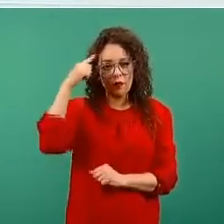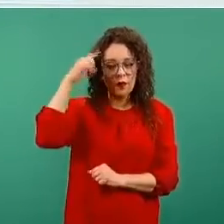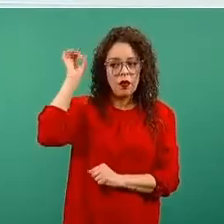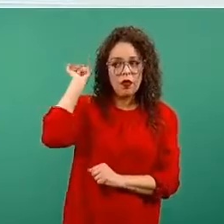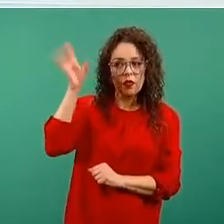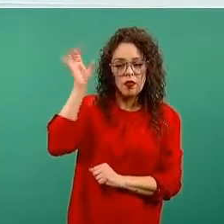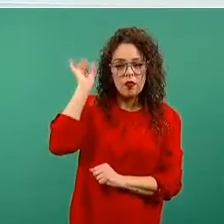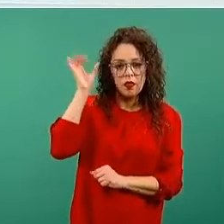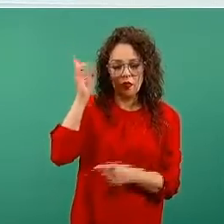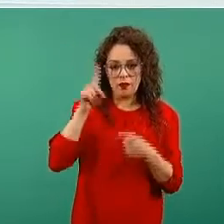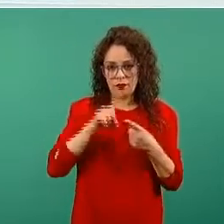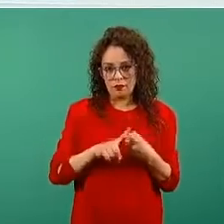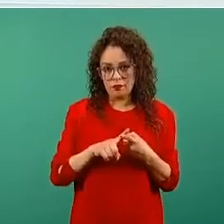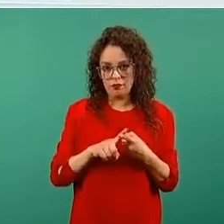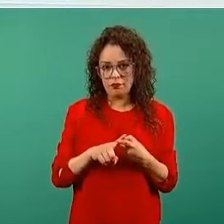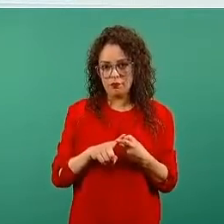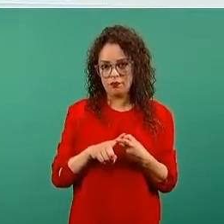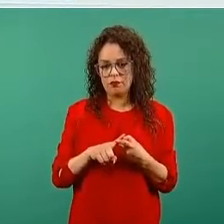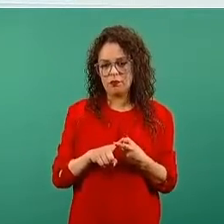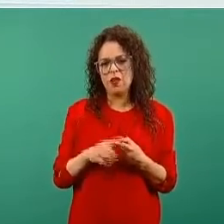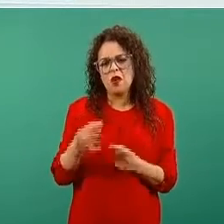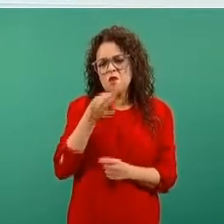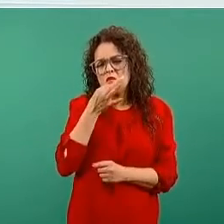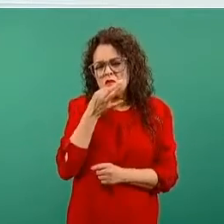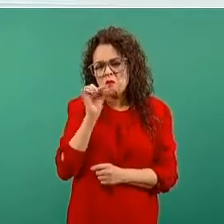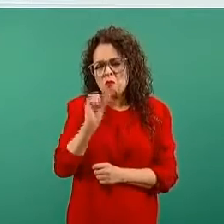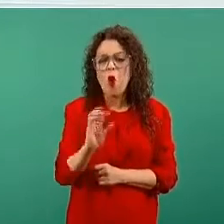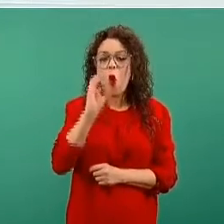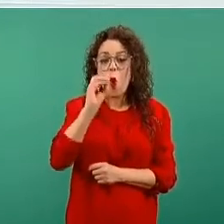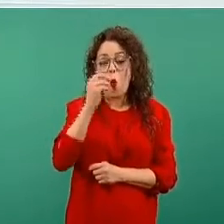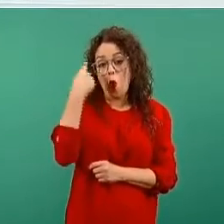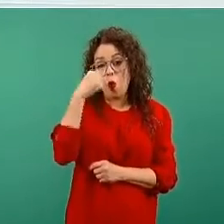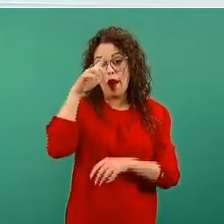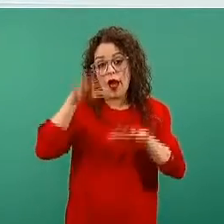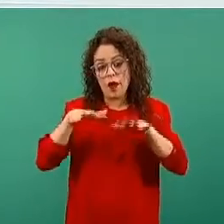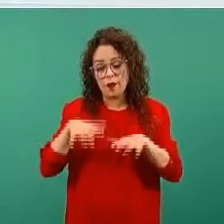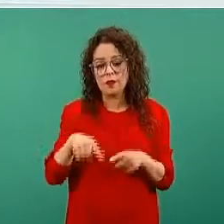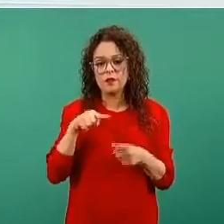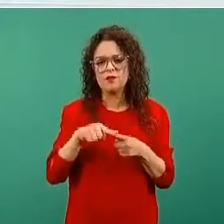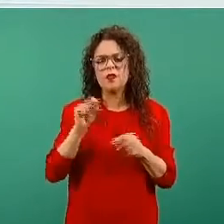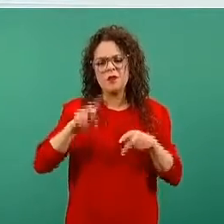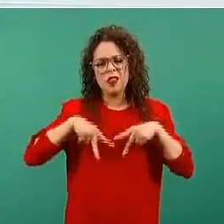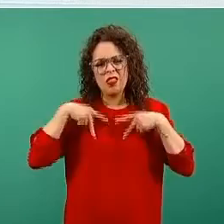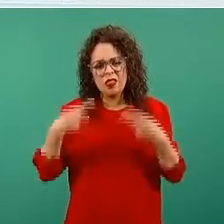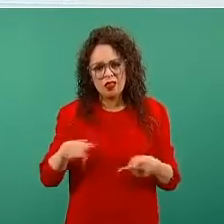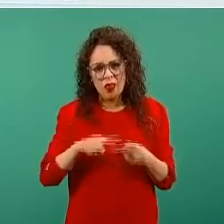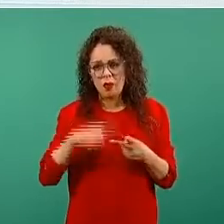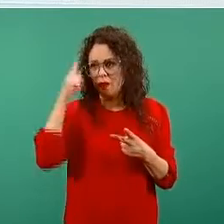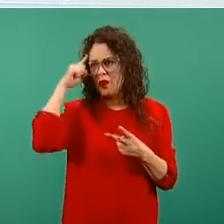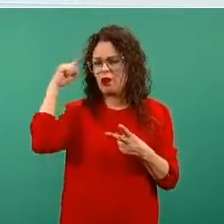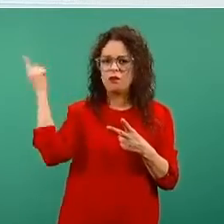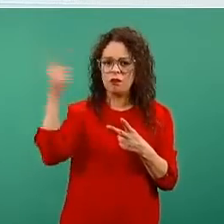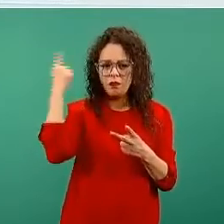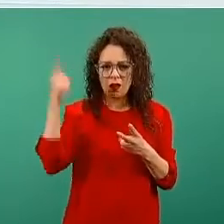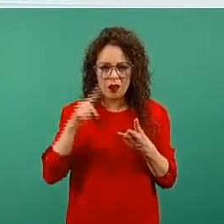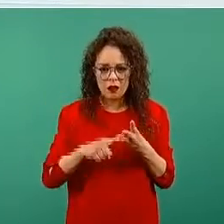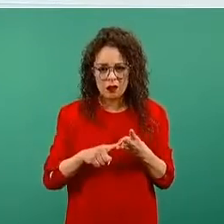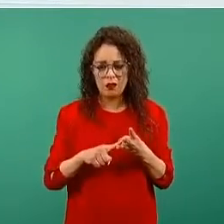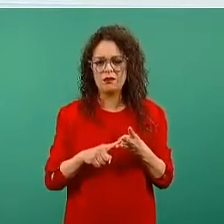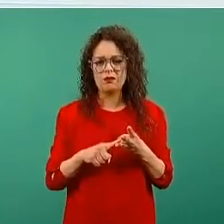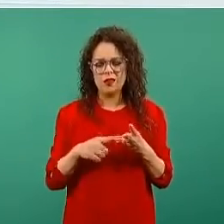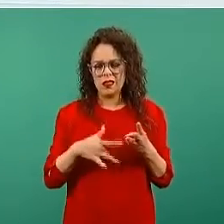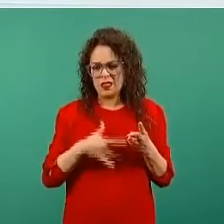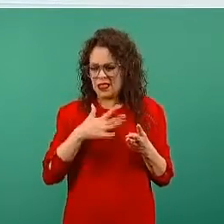algunas horas o a veces pocos minutos, sensación de debilidad, mareo, náusea, puede haber personas que vomitan, ha